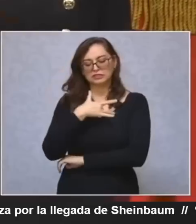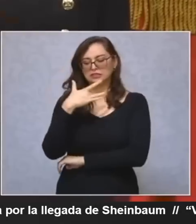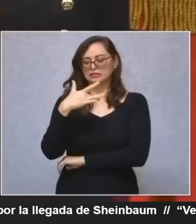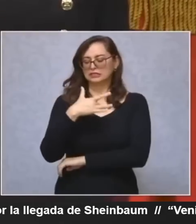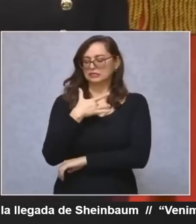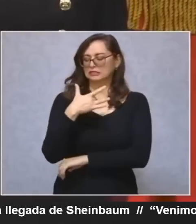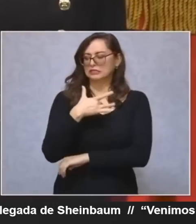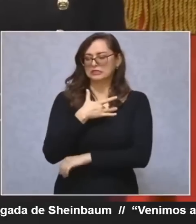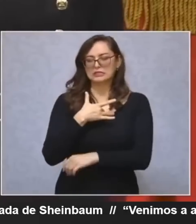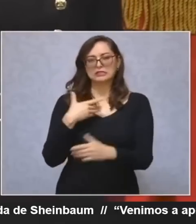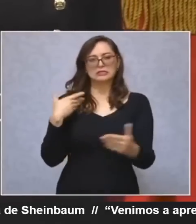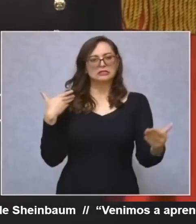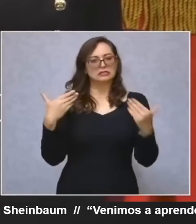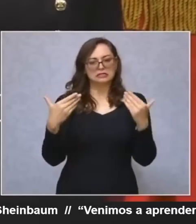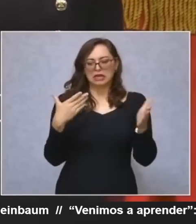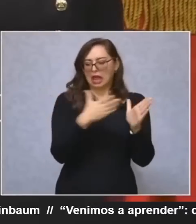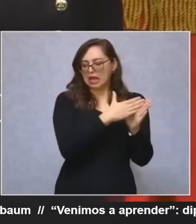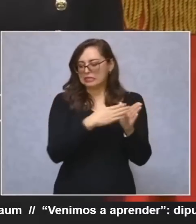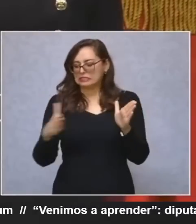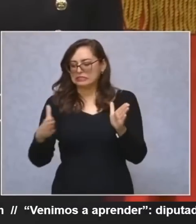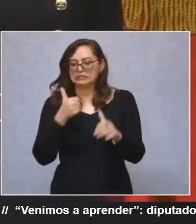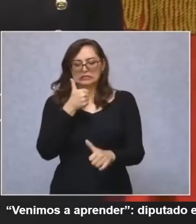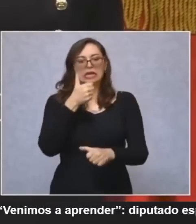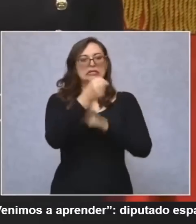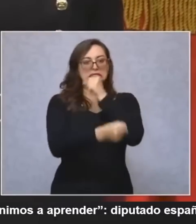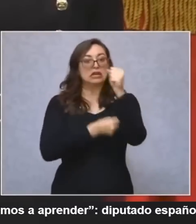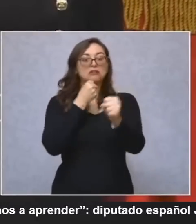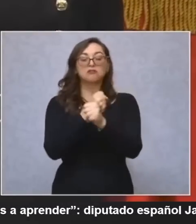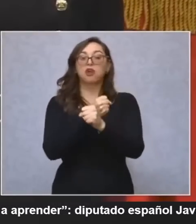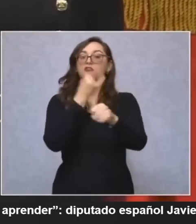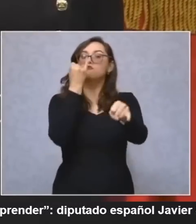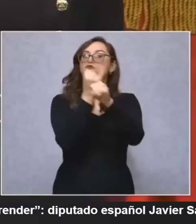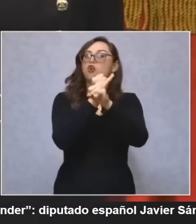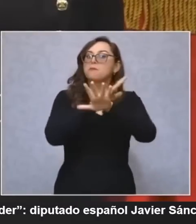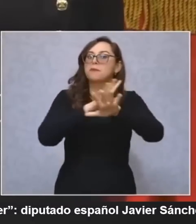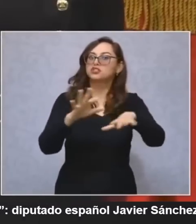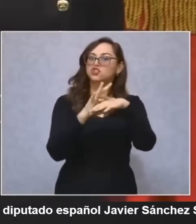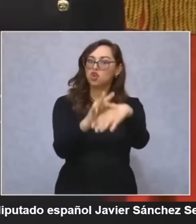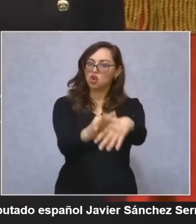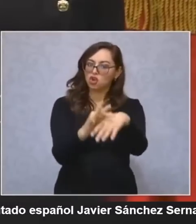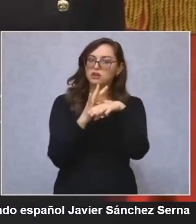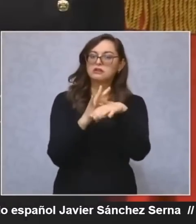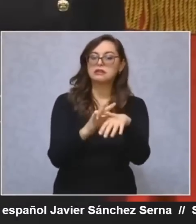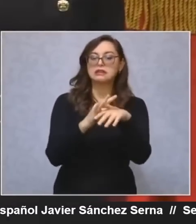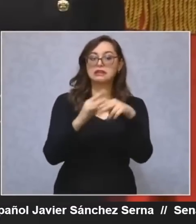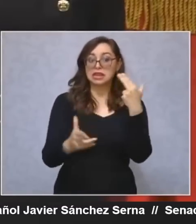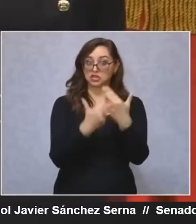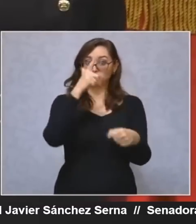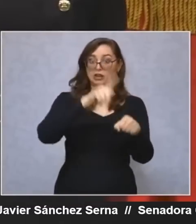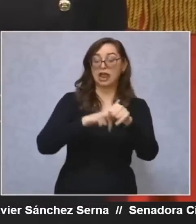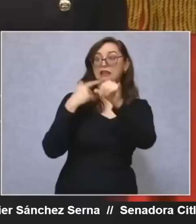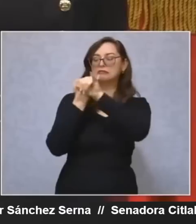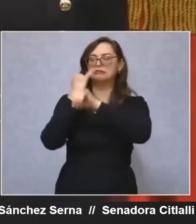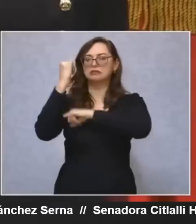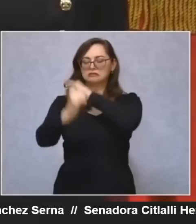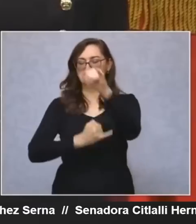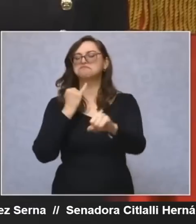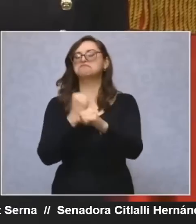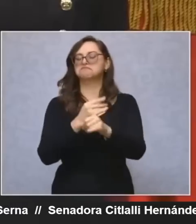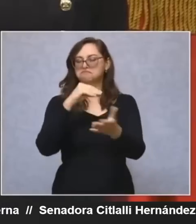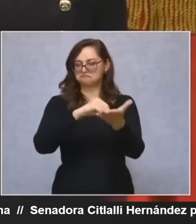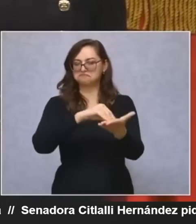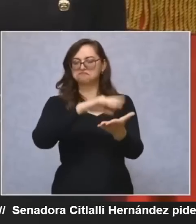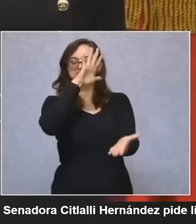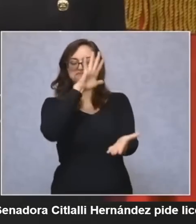pasó durante estos 6 años, con datos duros, reconocidos nacional e internacionalmente, y